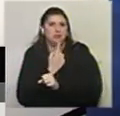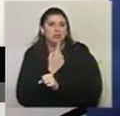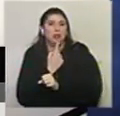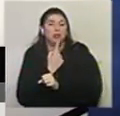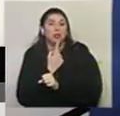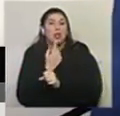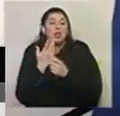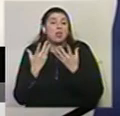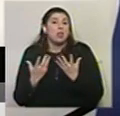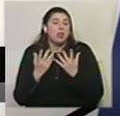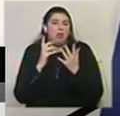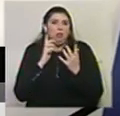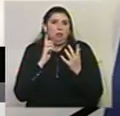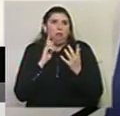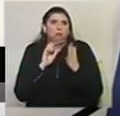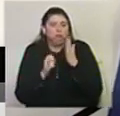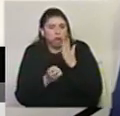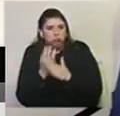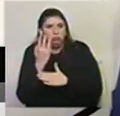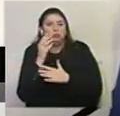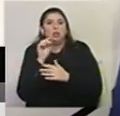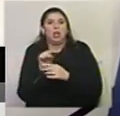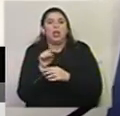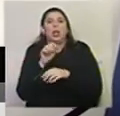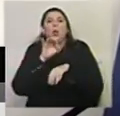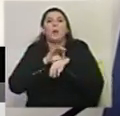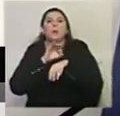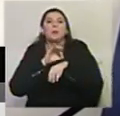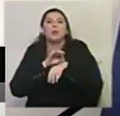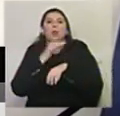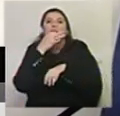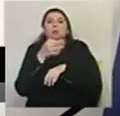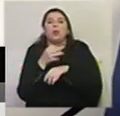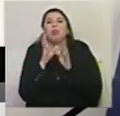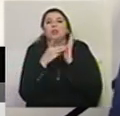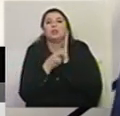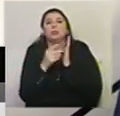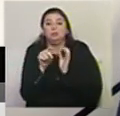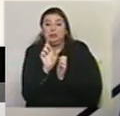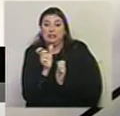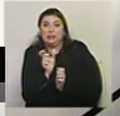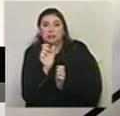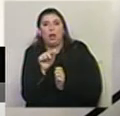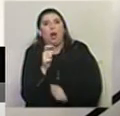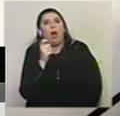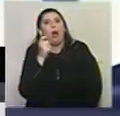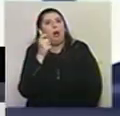el origen, desde, diríamos en términos médicos, desde la etiología, el problema del alto precio. Yo creo